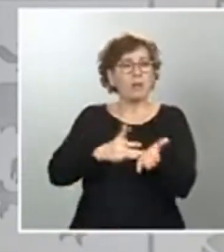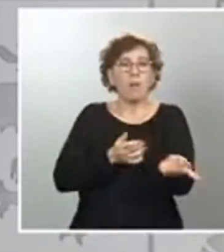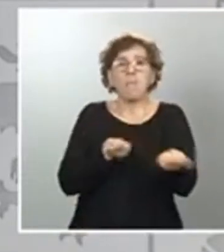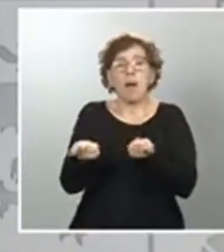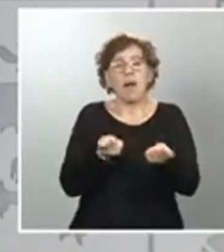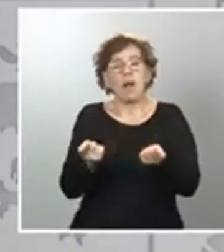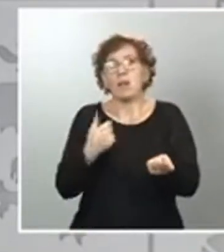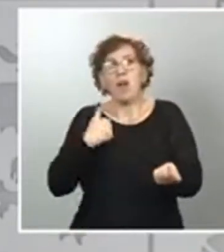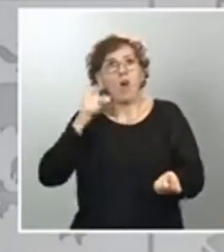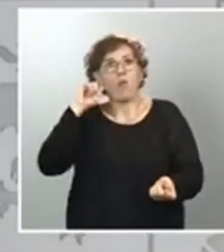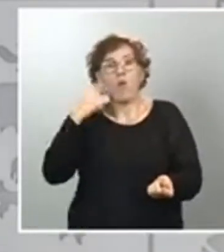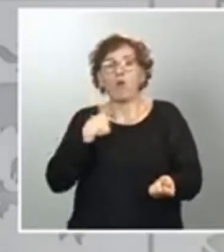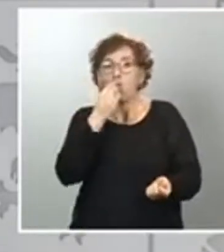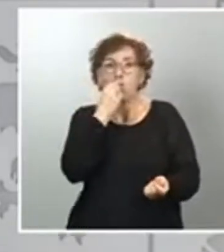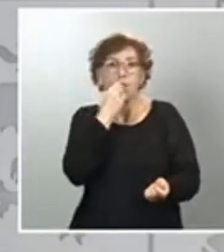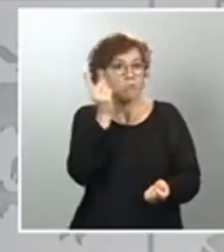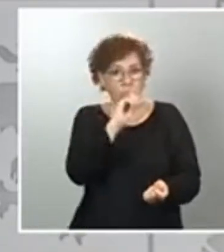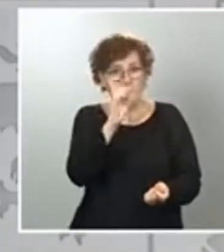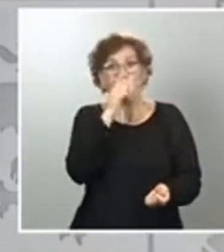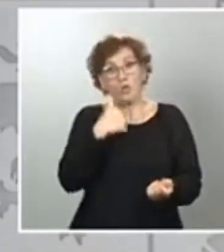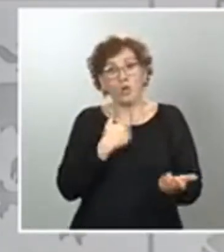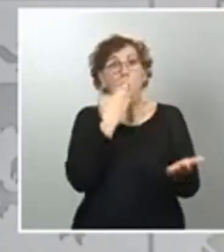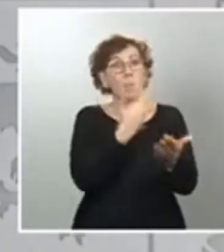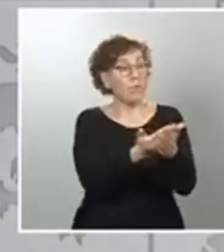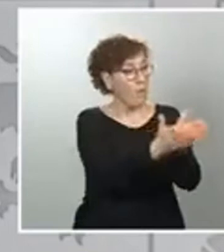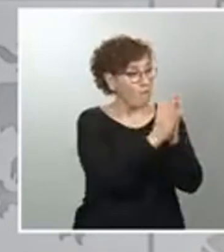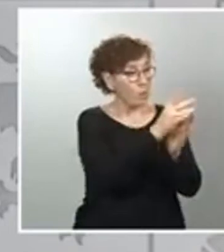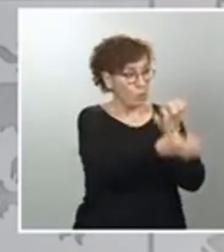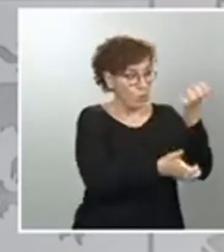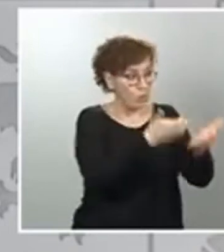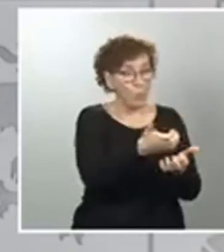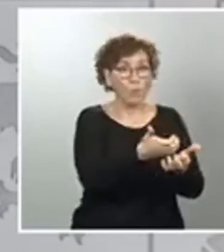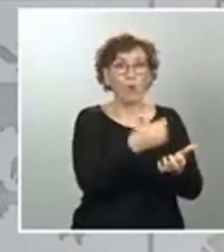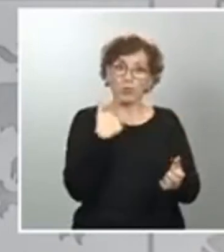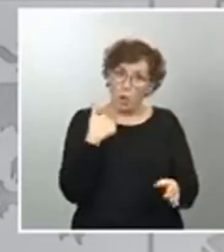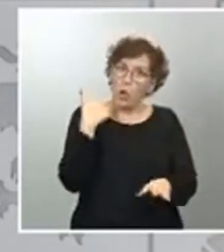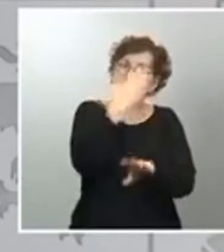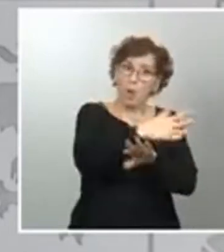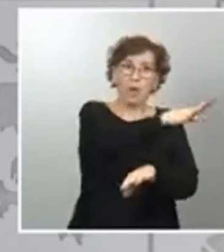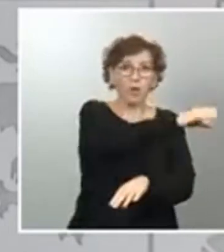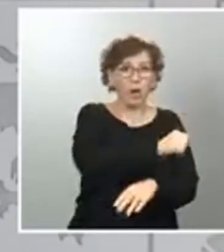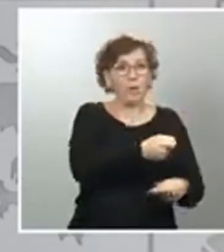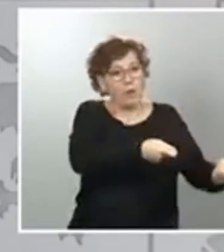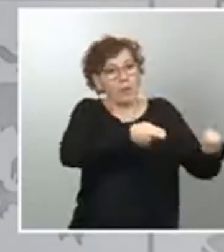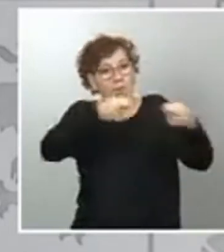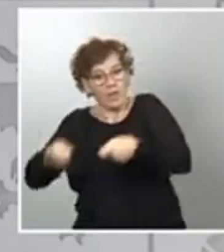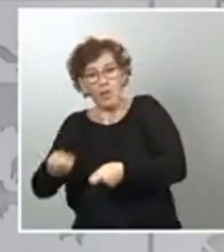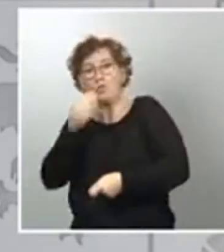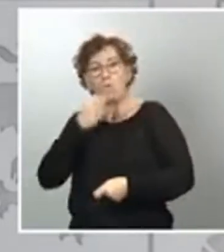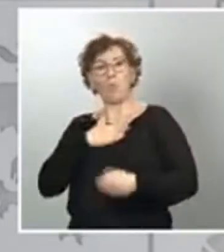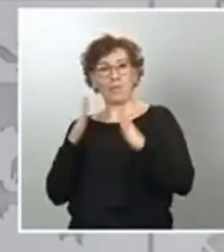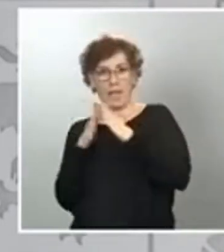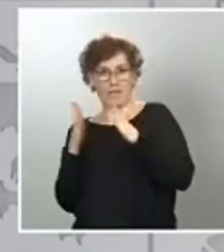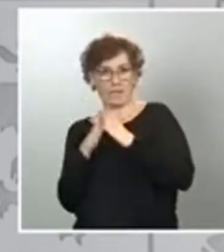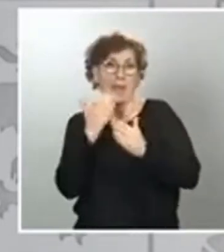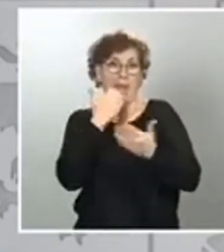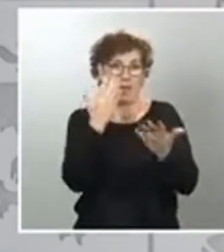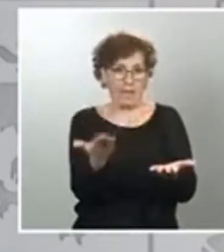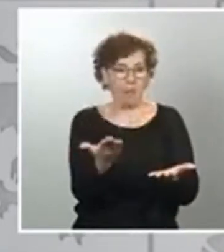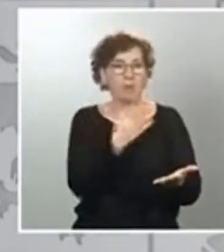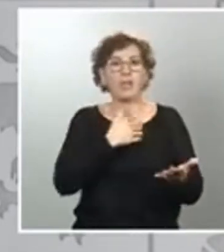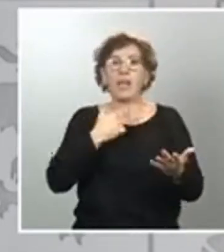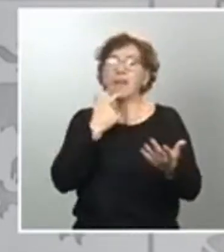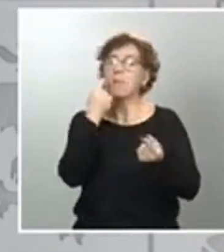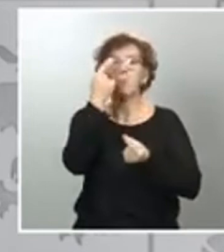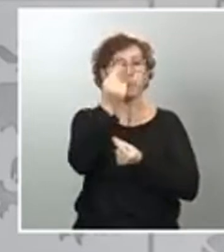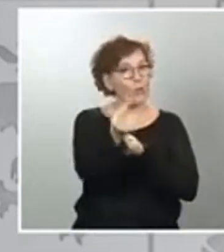ese cocinero que nos prepare una paella y nosotros recogerla, llevárnosla a casa y comerla en casa. En fin, vamos a tener que ir aprendiendo en